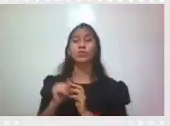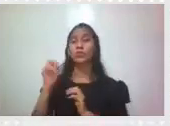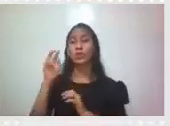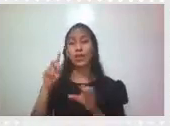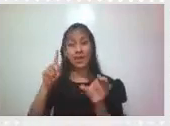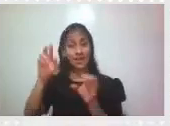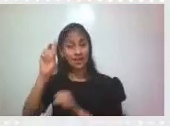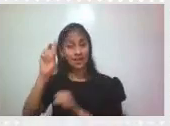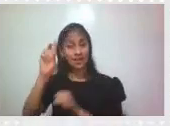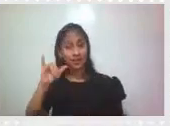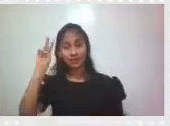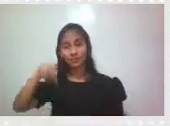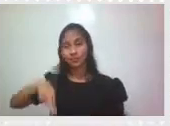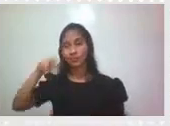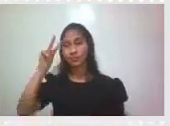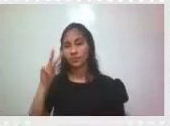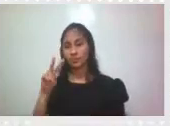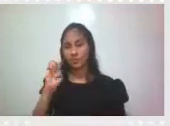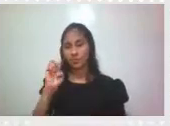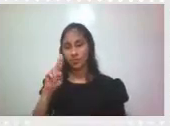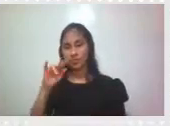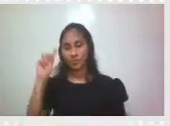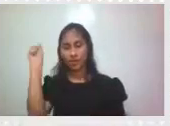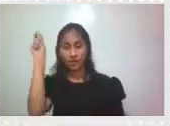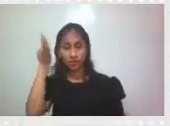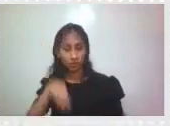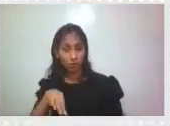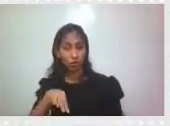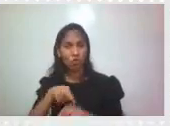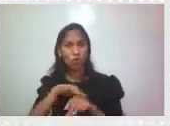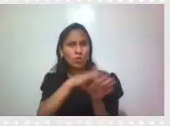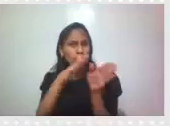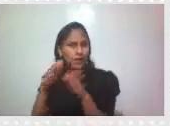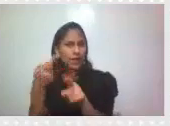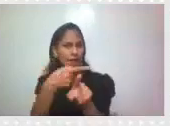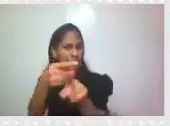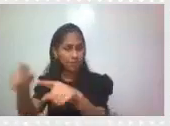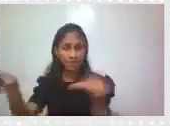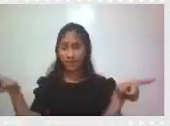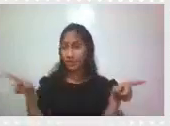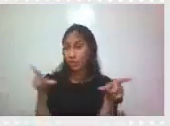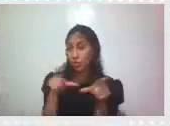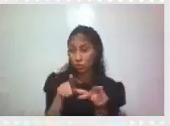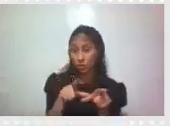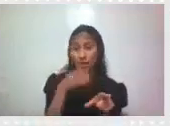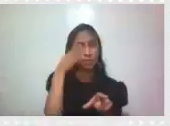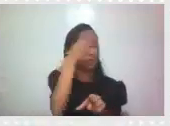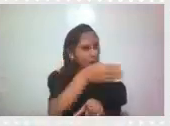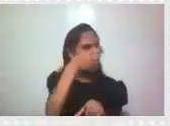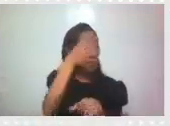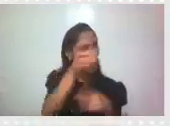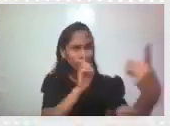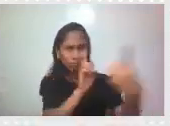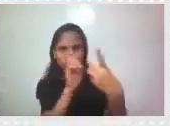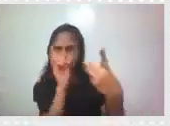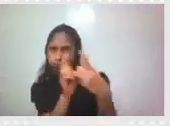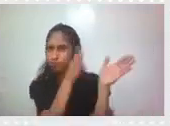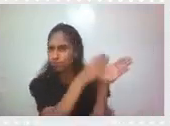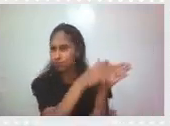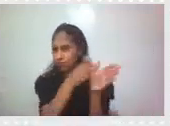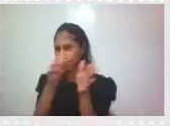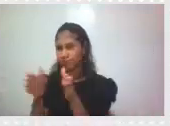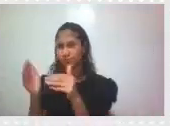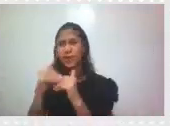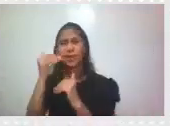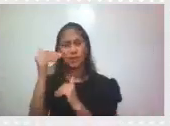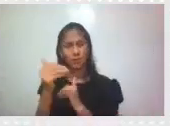lugares específicos, se desarrollan en diferentes lugares del Perú y por eso es que hacemos nuestra priorización de ámbitos para que